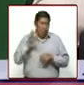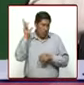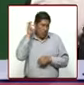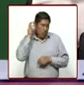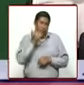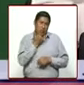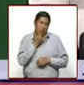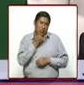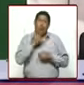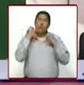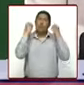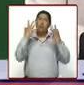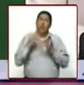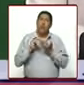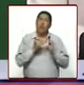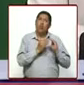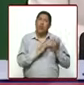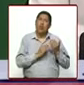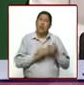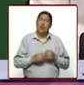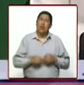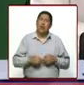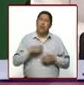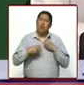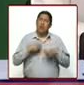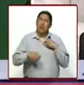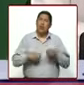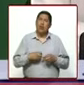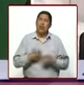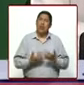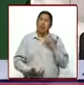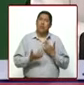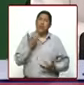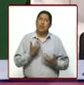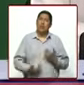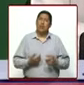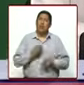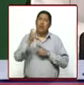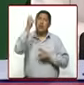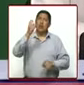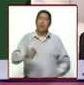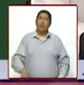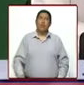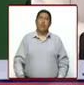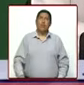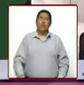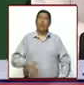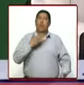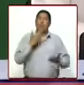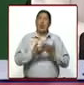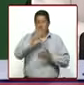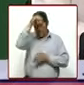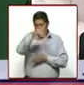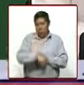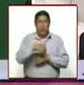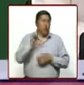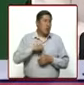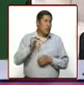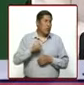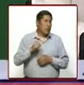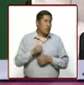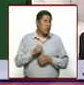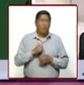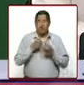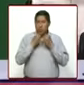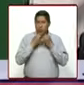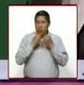escuchado, ¿son cuántas comunidades, me reitera, por favor, las afectadas? Muy, muy buenas noches, ¿no? Quiero saludar a